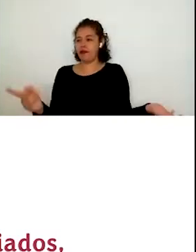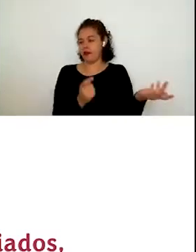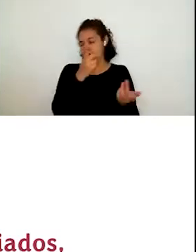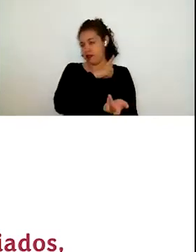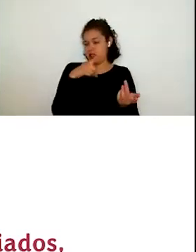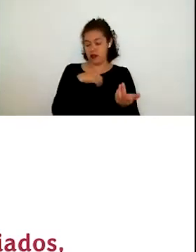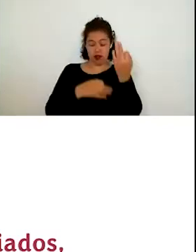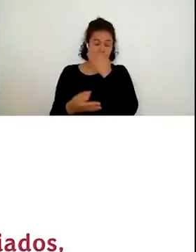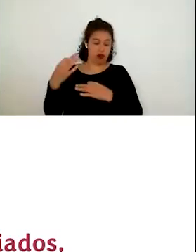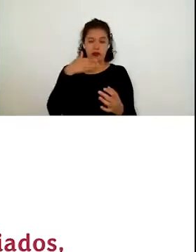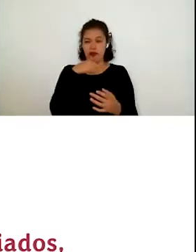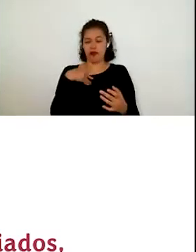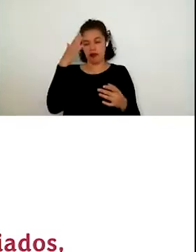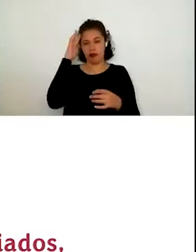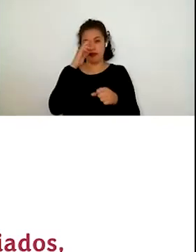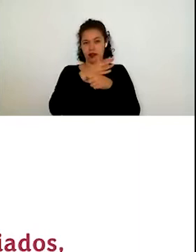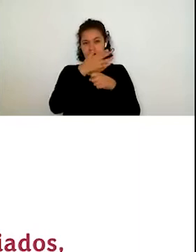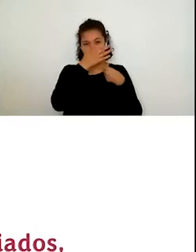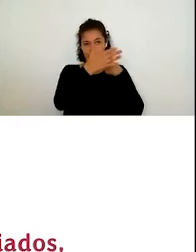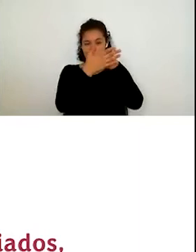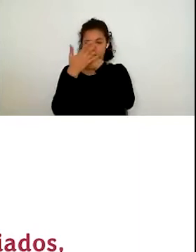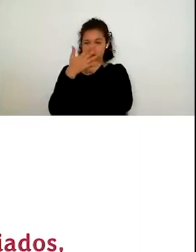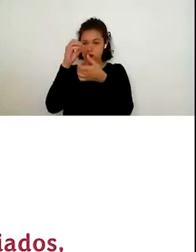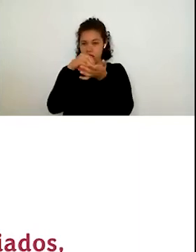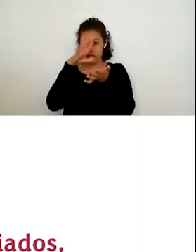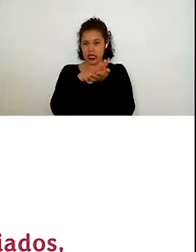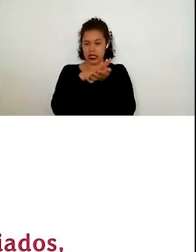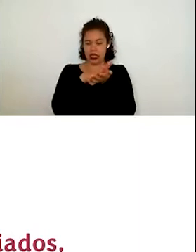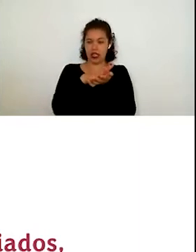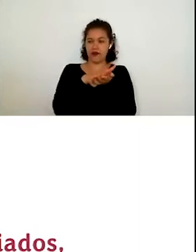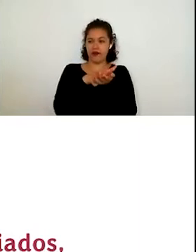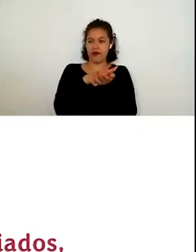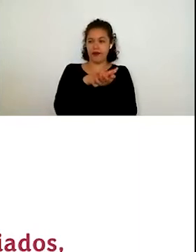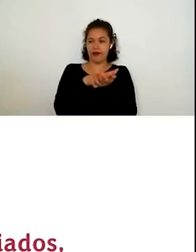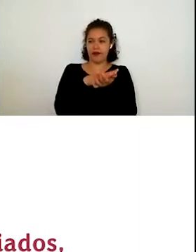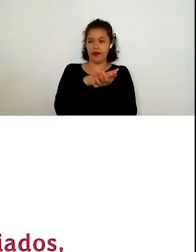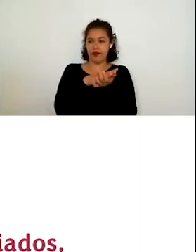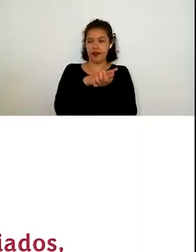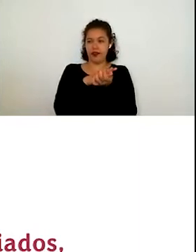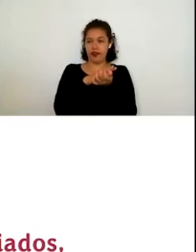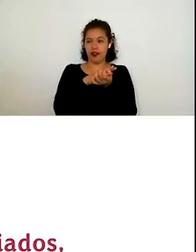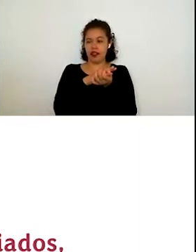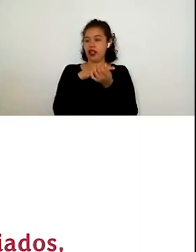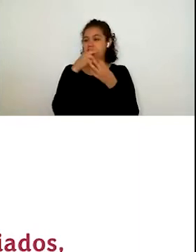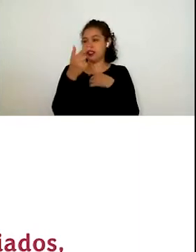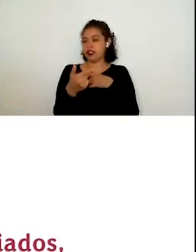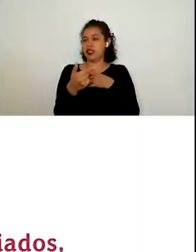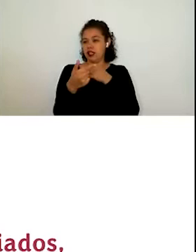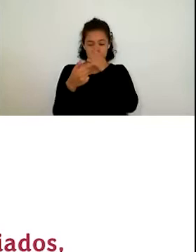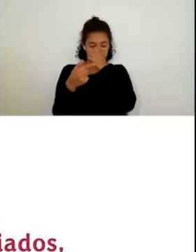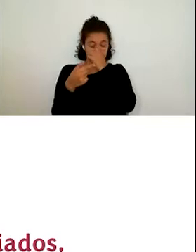a todos los miembros del patronato y si a la reunión solamente asisten 7, con eso es